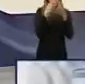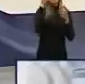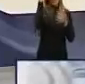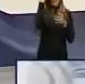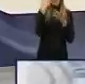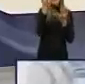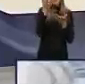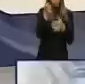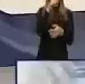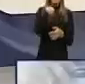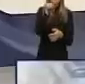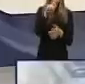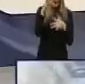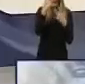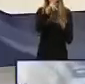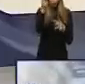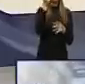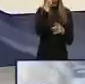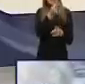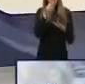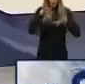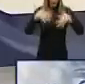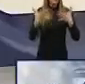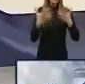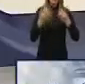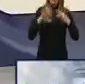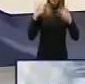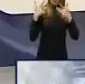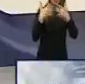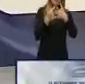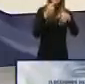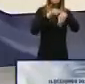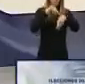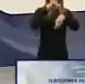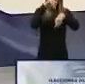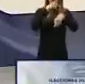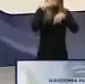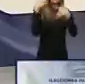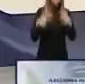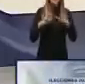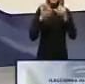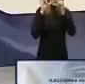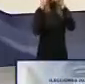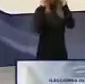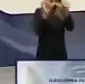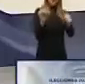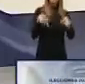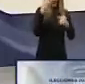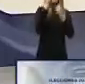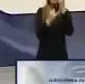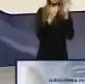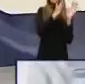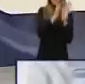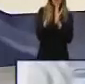Semilla. Hemos visto cómo la tendencia se marcó desde las primeras horas y se mantuvo hasta las últimas consecuencias. ¿Por qué? Porque son alrededor